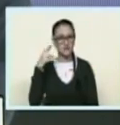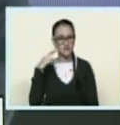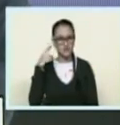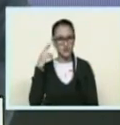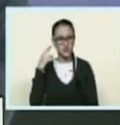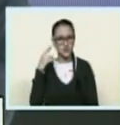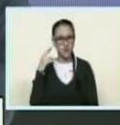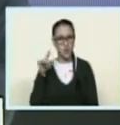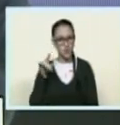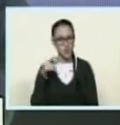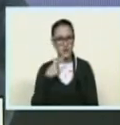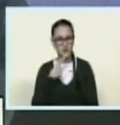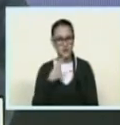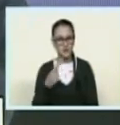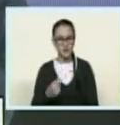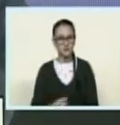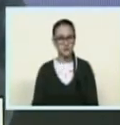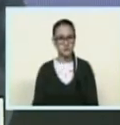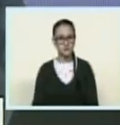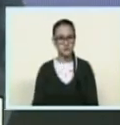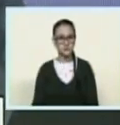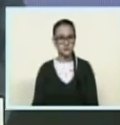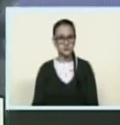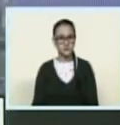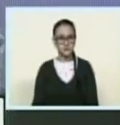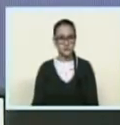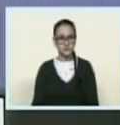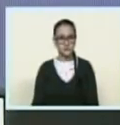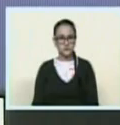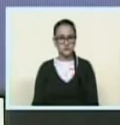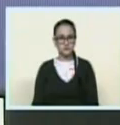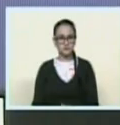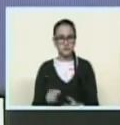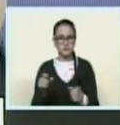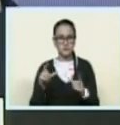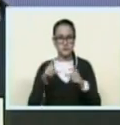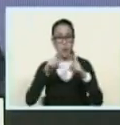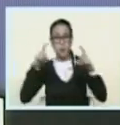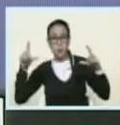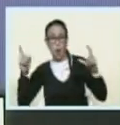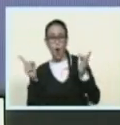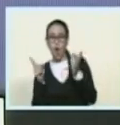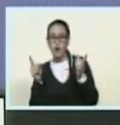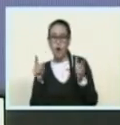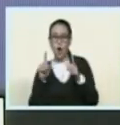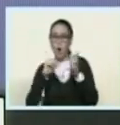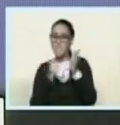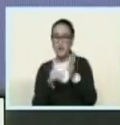él, de toda esa reflexión quiero extraer una idea que nos hizo